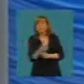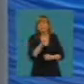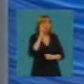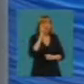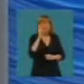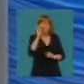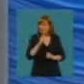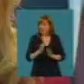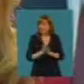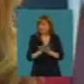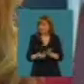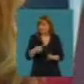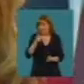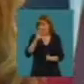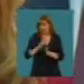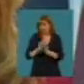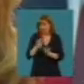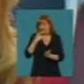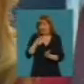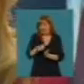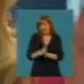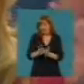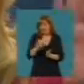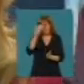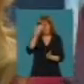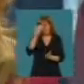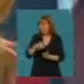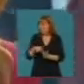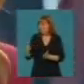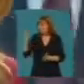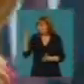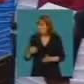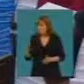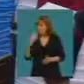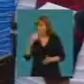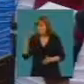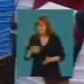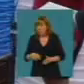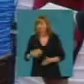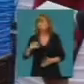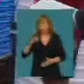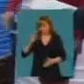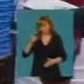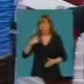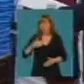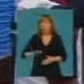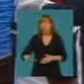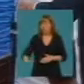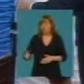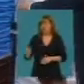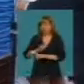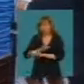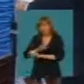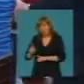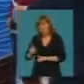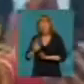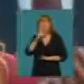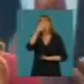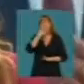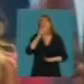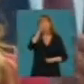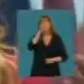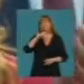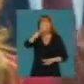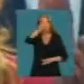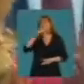cumplir, en cuanto de vos dependa, la Constitución de la Nación Argentina. Sí, juro. Si así no lo hiciereis, Dios y la Nación os